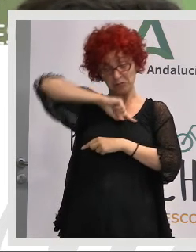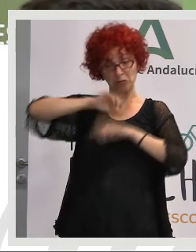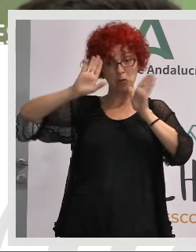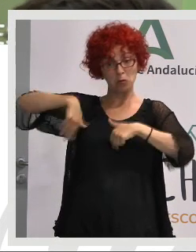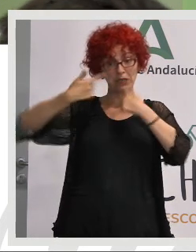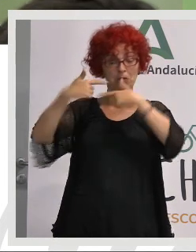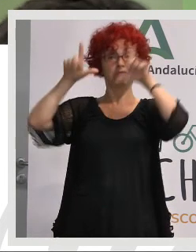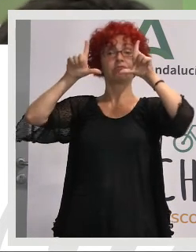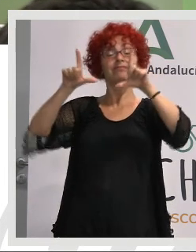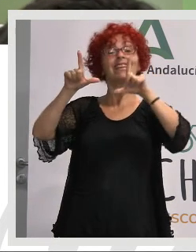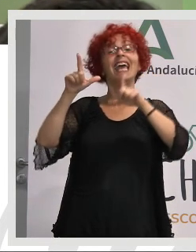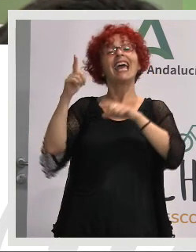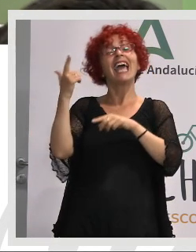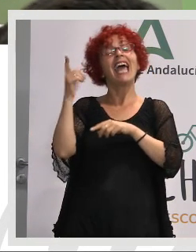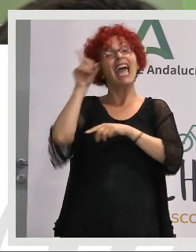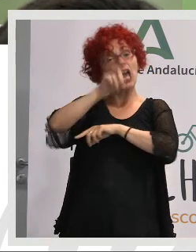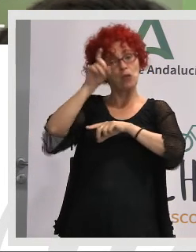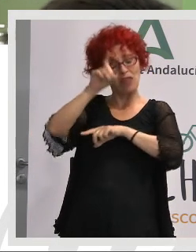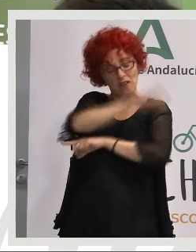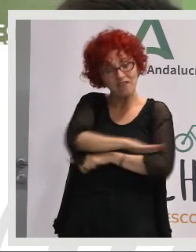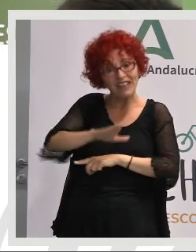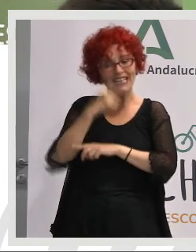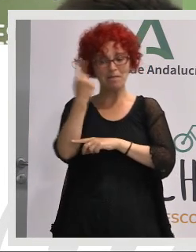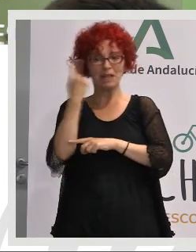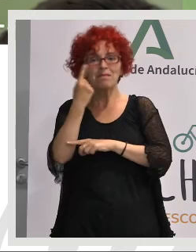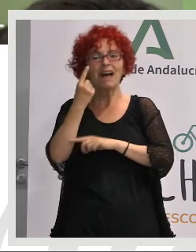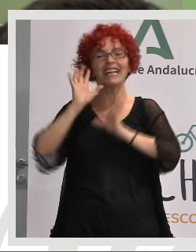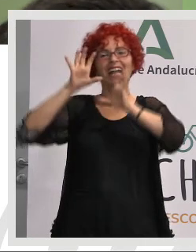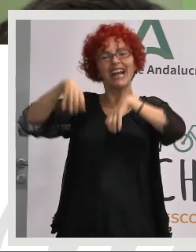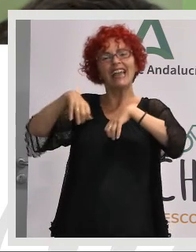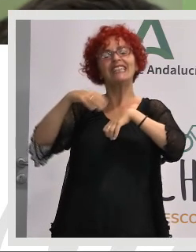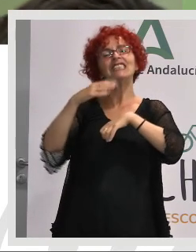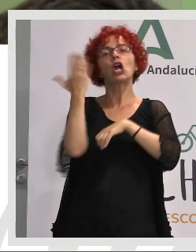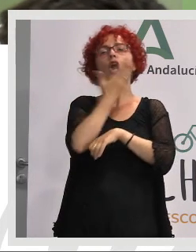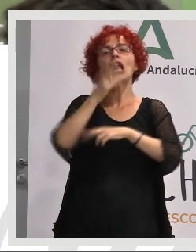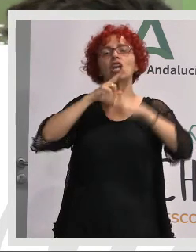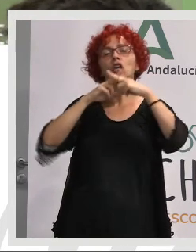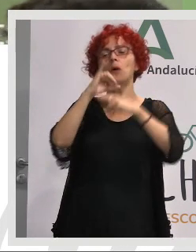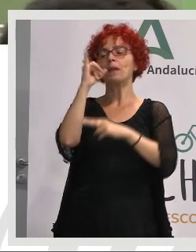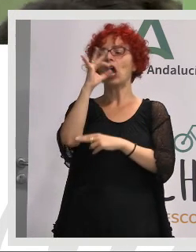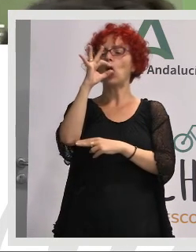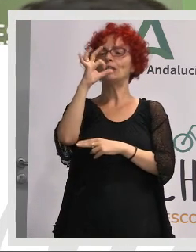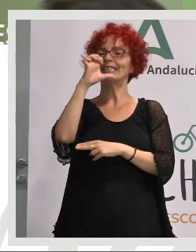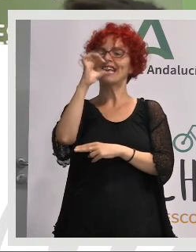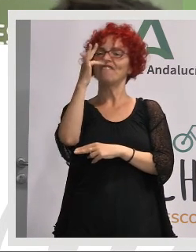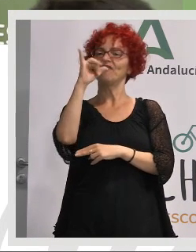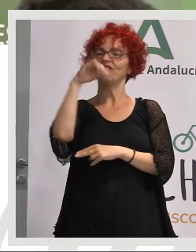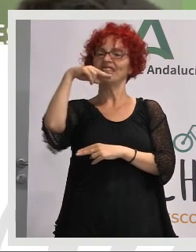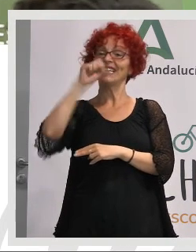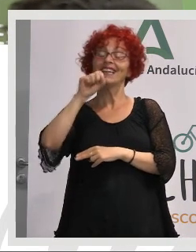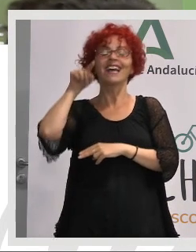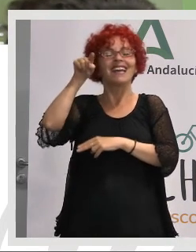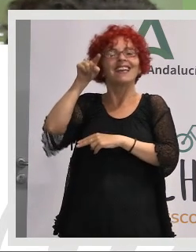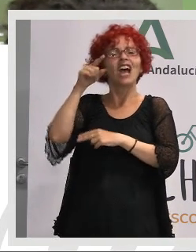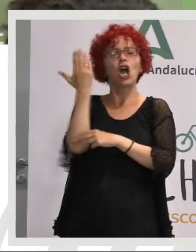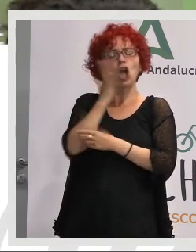Educación Infantil y Primaria Josefina Pascual de Cádiz, en la modalidad de 6 a 12 años. El colegio, ubicado en el casco histórico